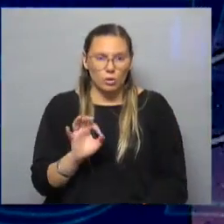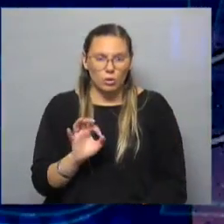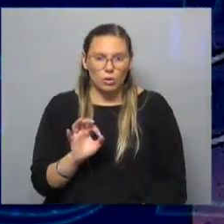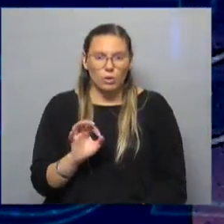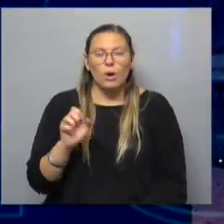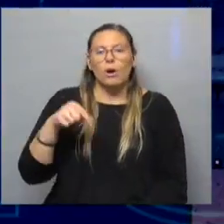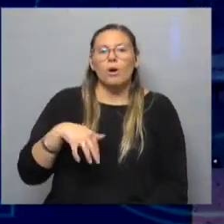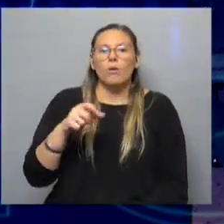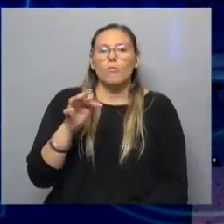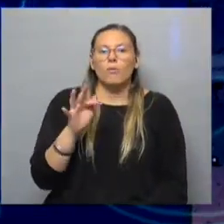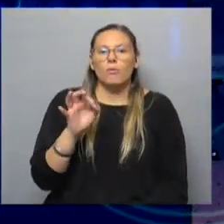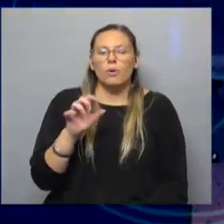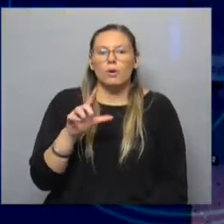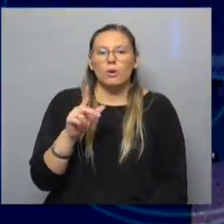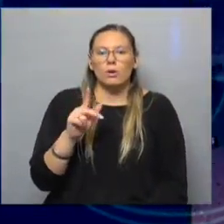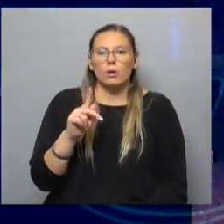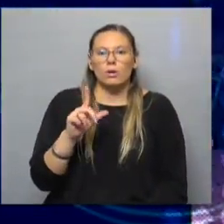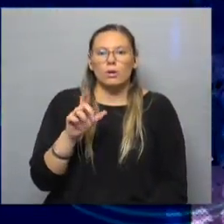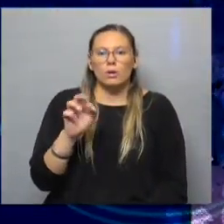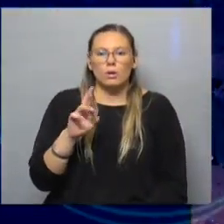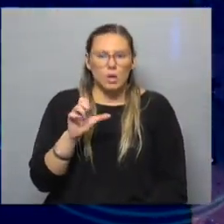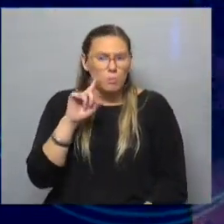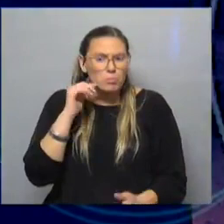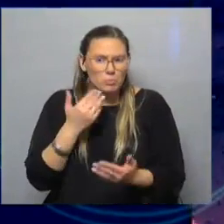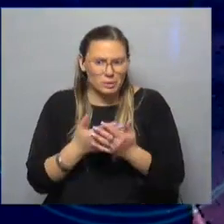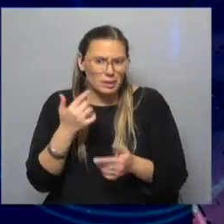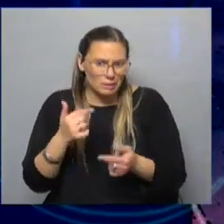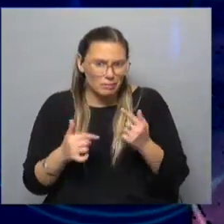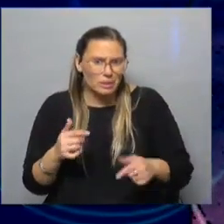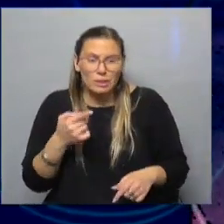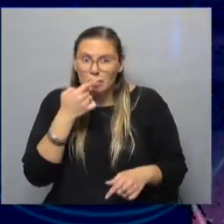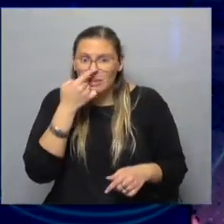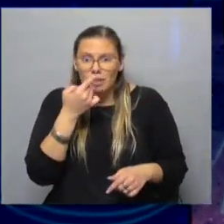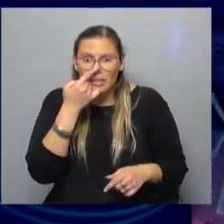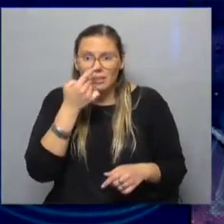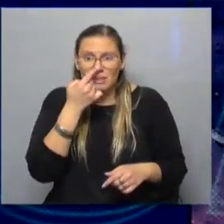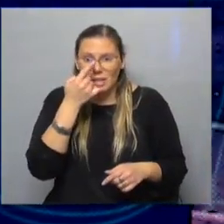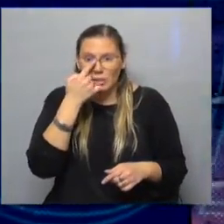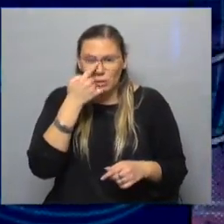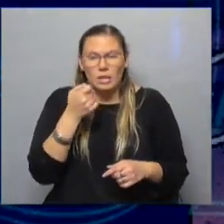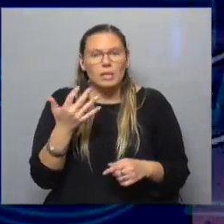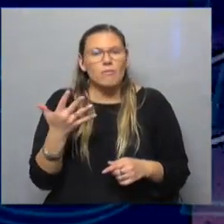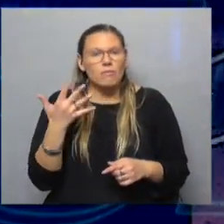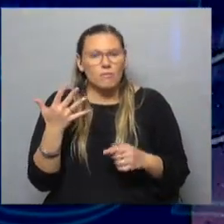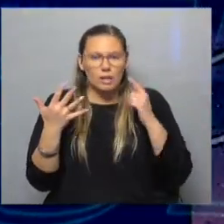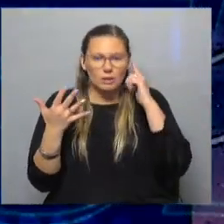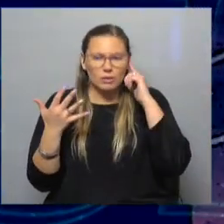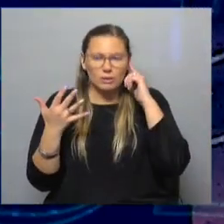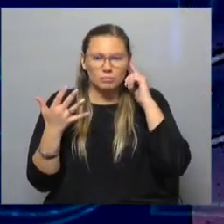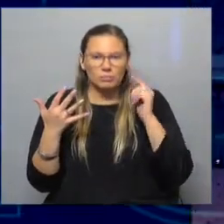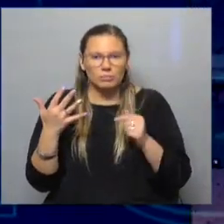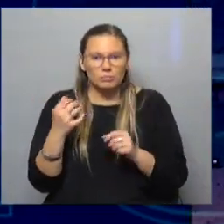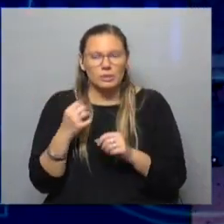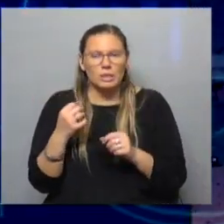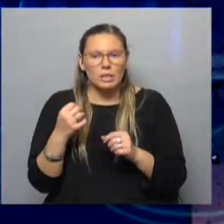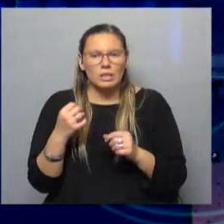raíz folclórica, entonces, bueno, está buenísima la propuesta de como de valorizar y de